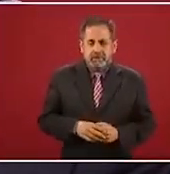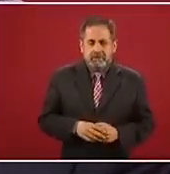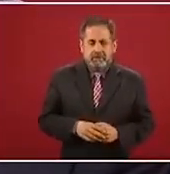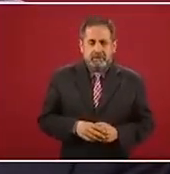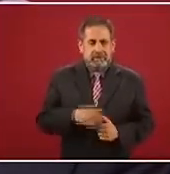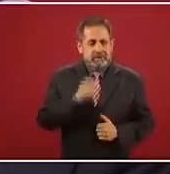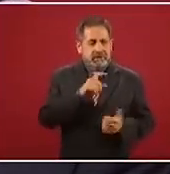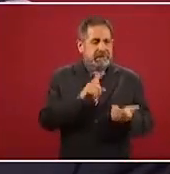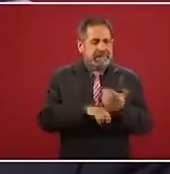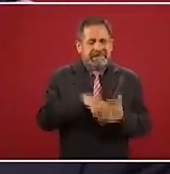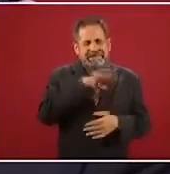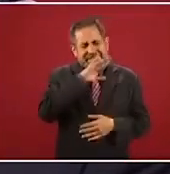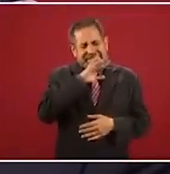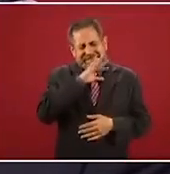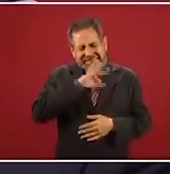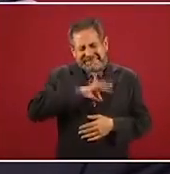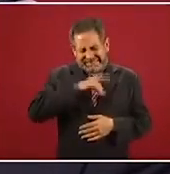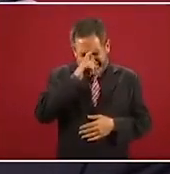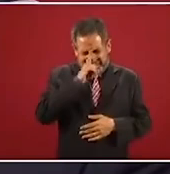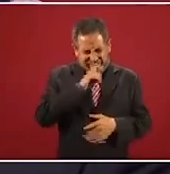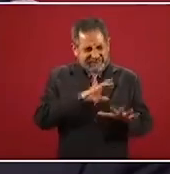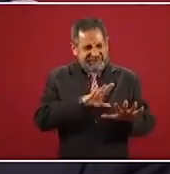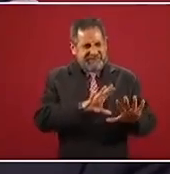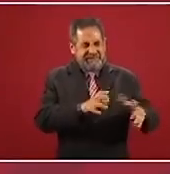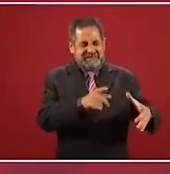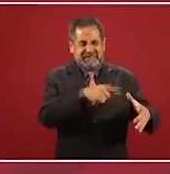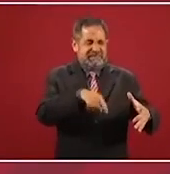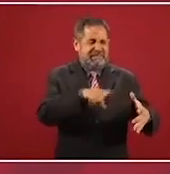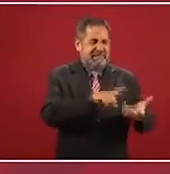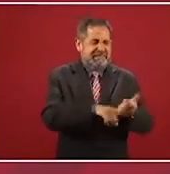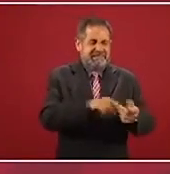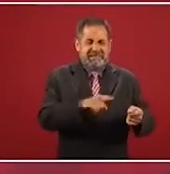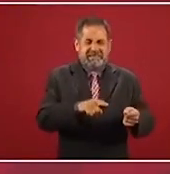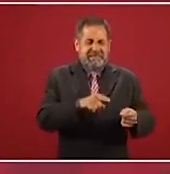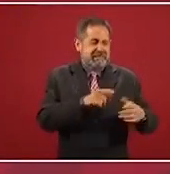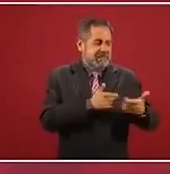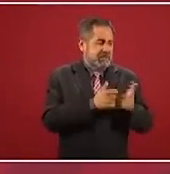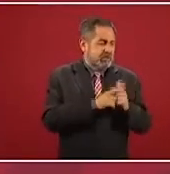la pudrición que dejó el modelo neoliberal.